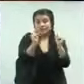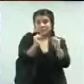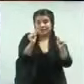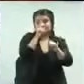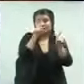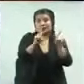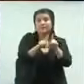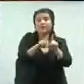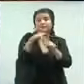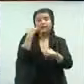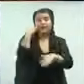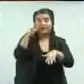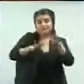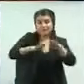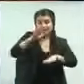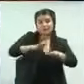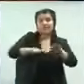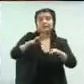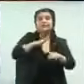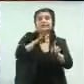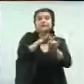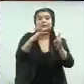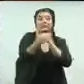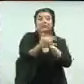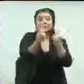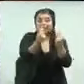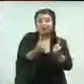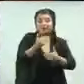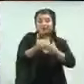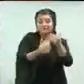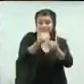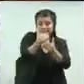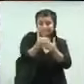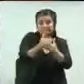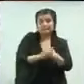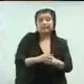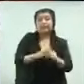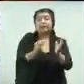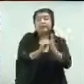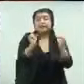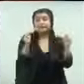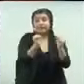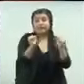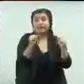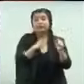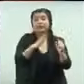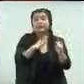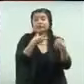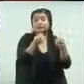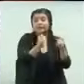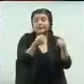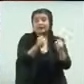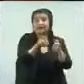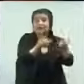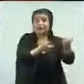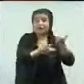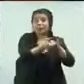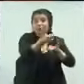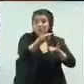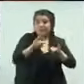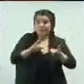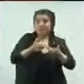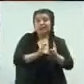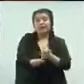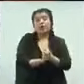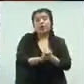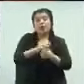Puerto Barrios tiene condiciones mucho más rápidas para volverlo internacional. El de Xela tenemos que desarrollar y comprar motobombas para que pueda